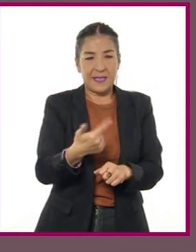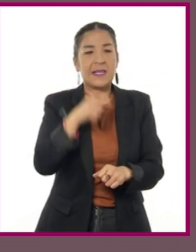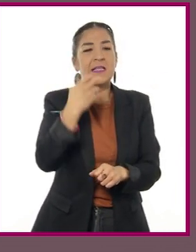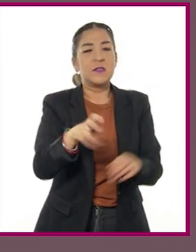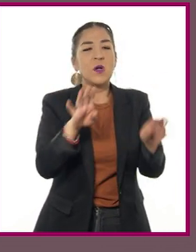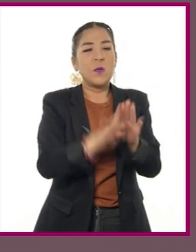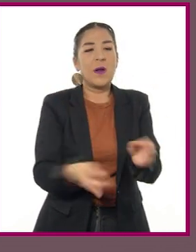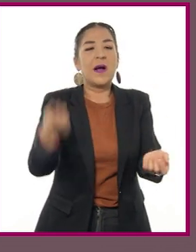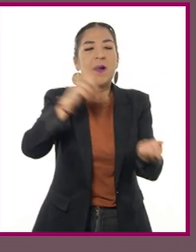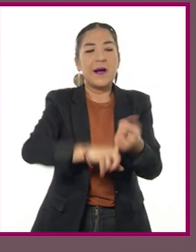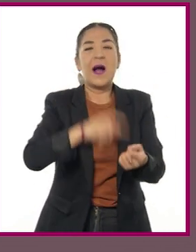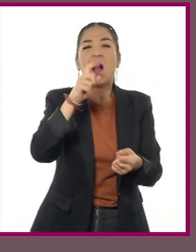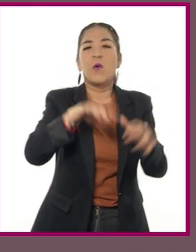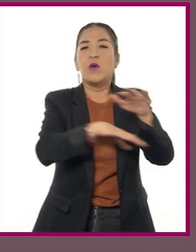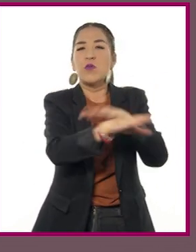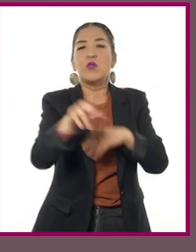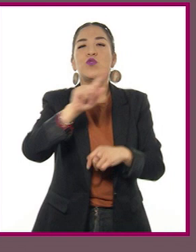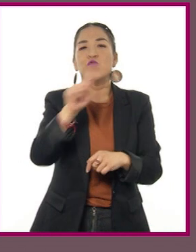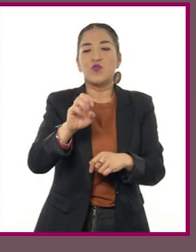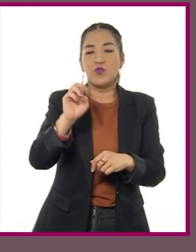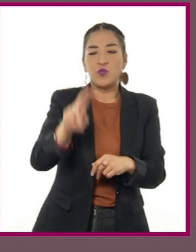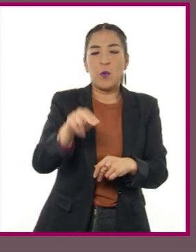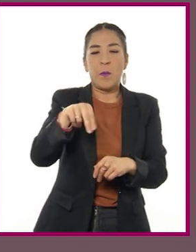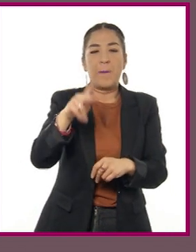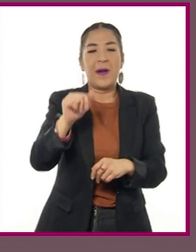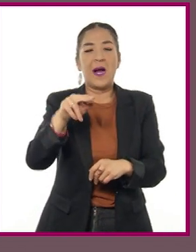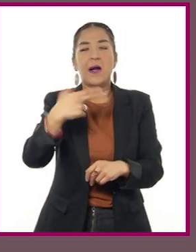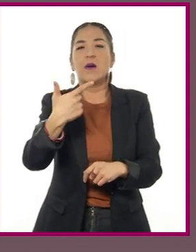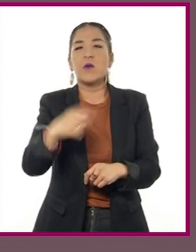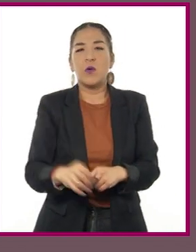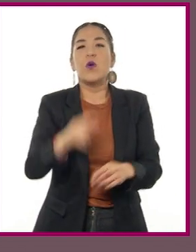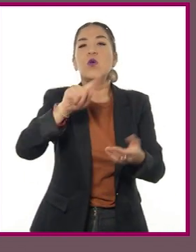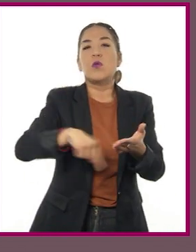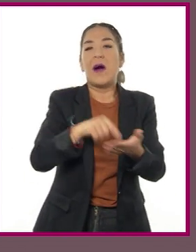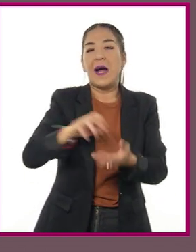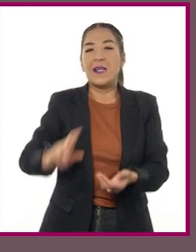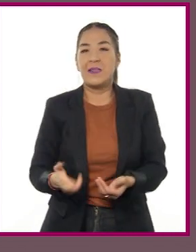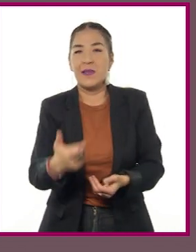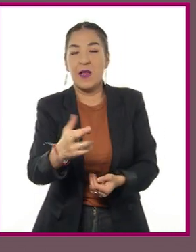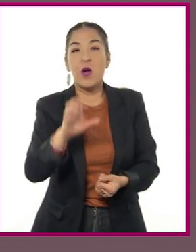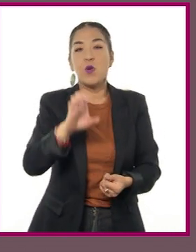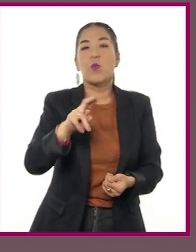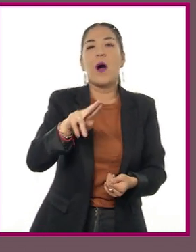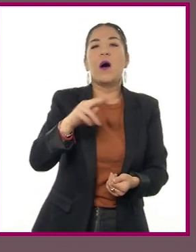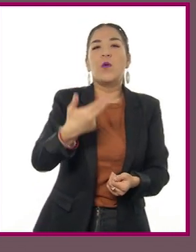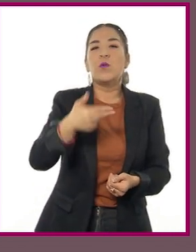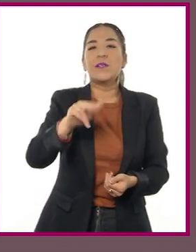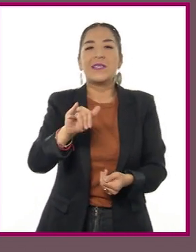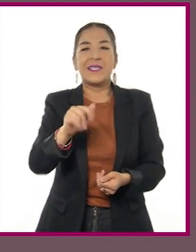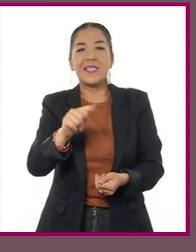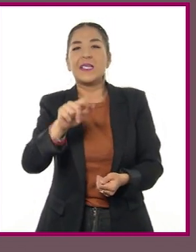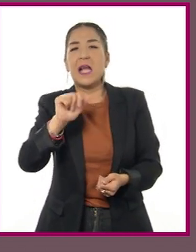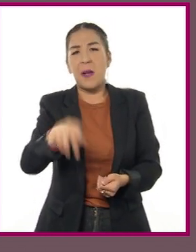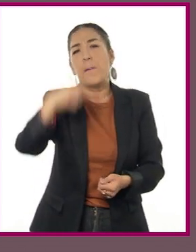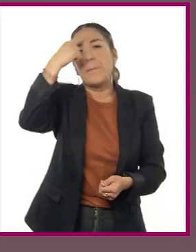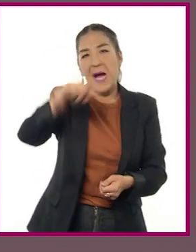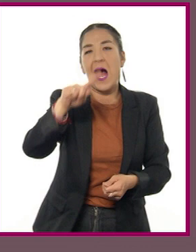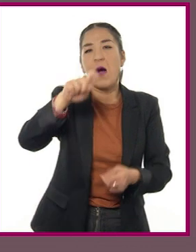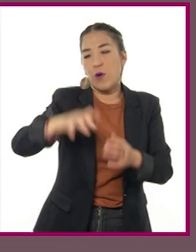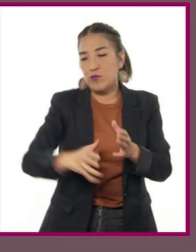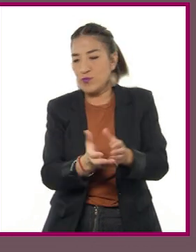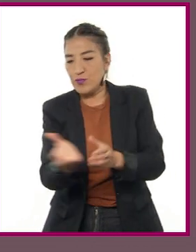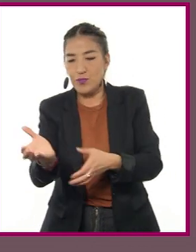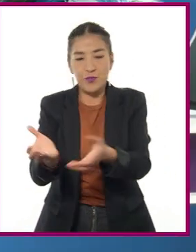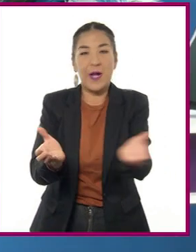de drenar el lago de Zumpango e interceptar el río Cuautitlán para desviar sus aguas hacia el